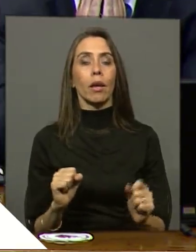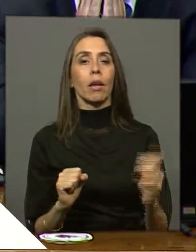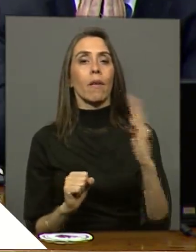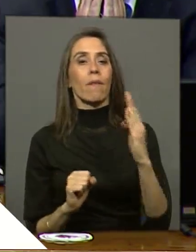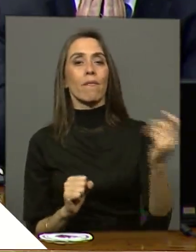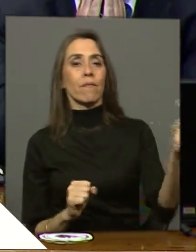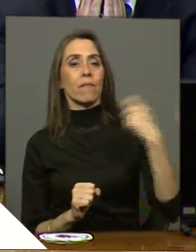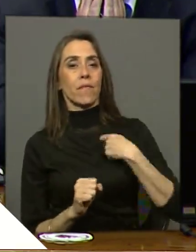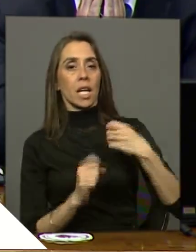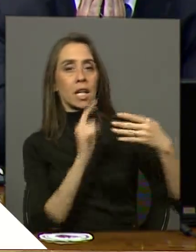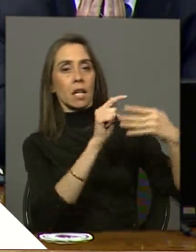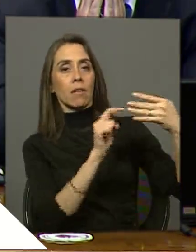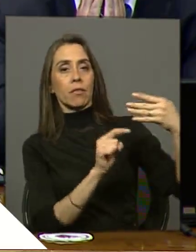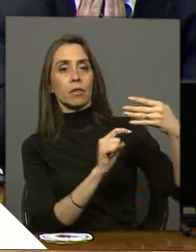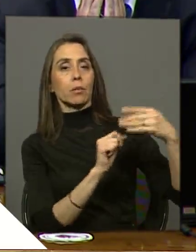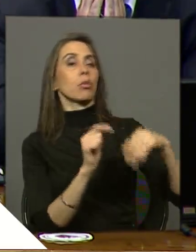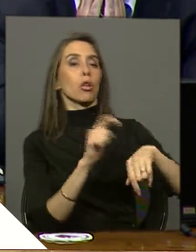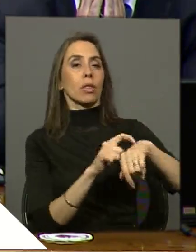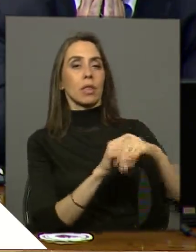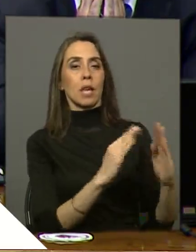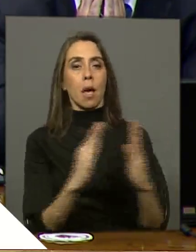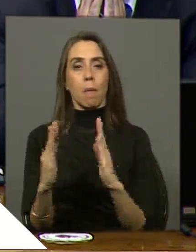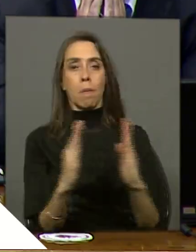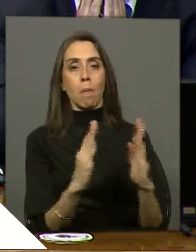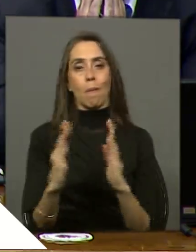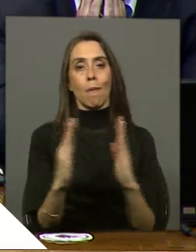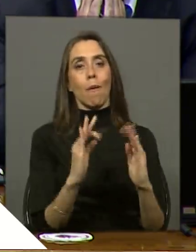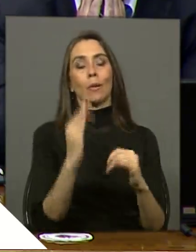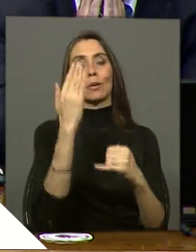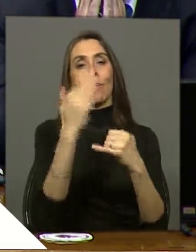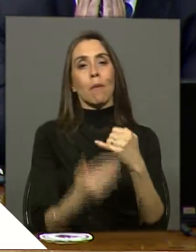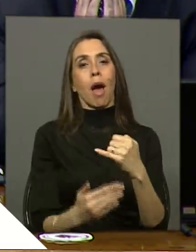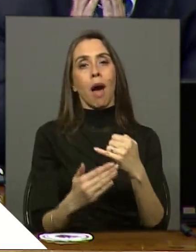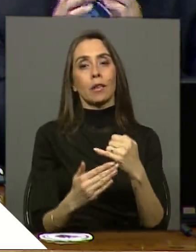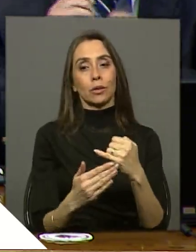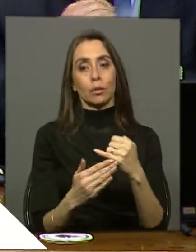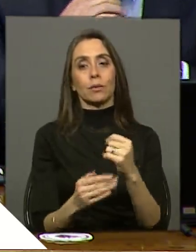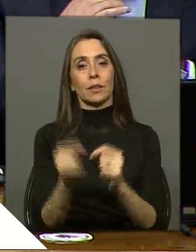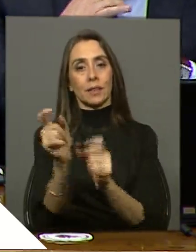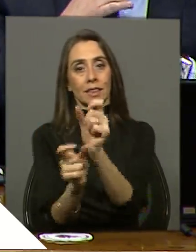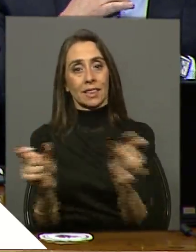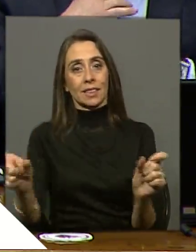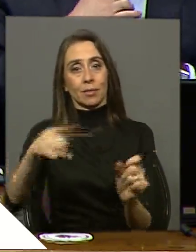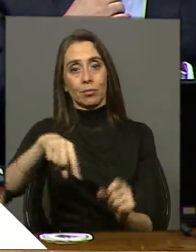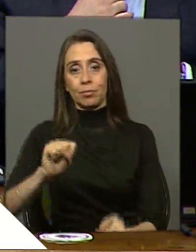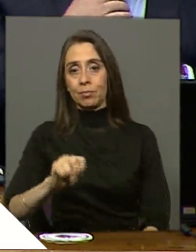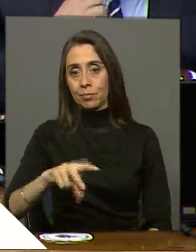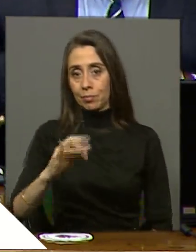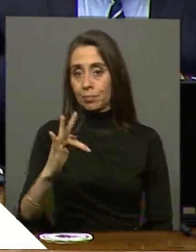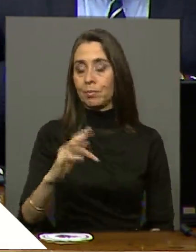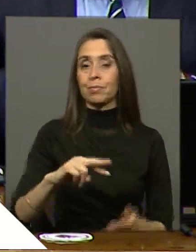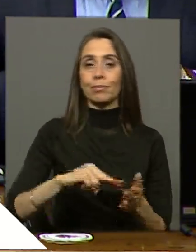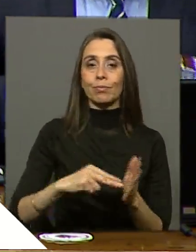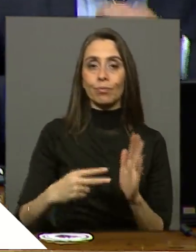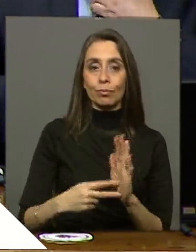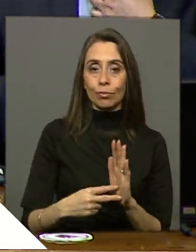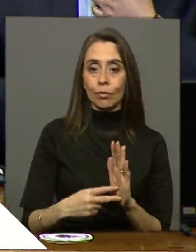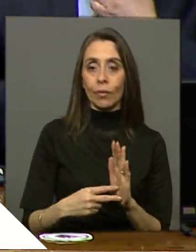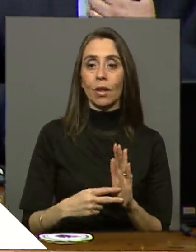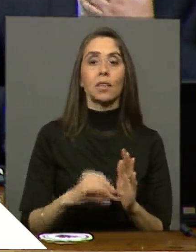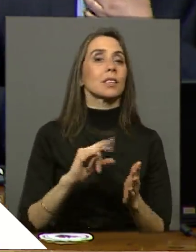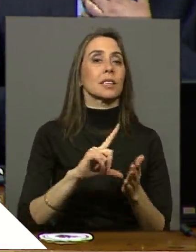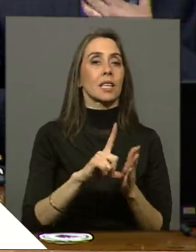beneficios por los tiempos que quedan, los plazos que se establecen. Entonces, para ellos es un problema, toda vez que si